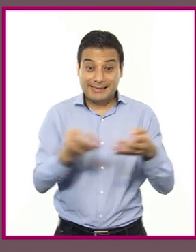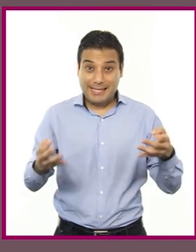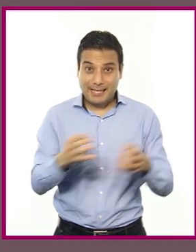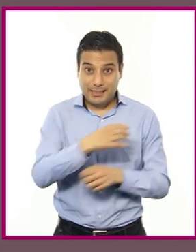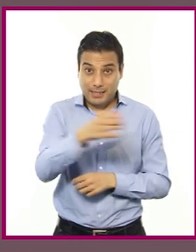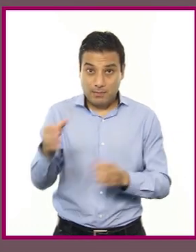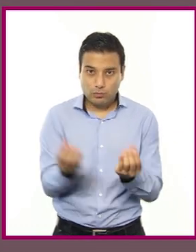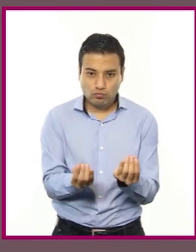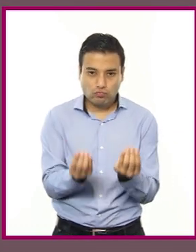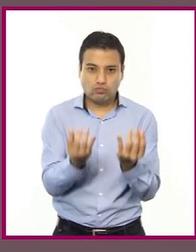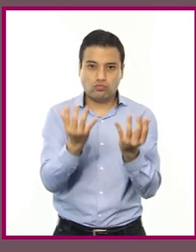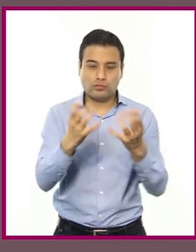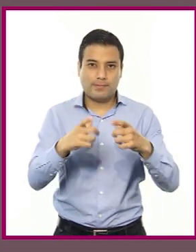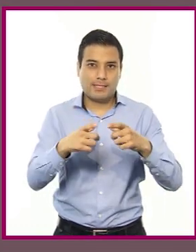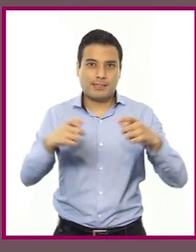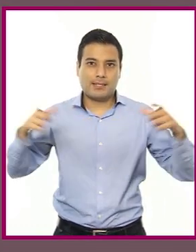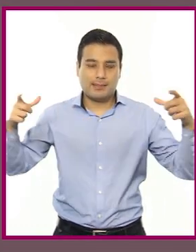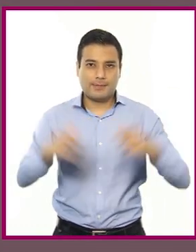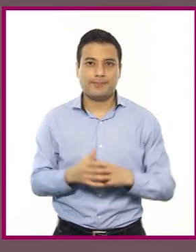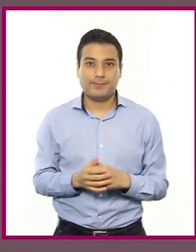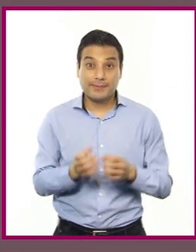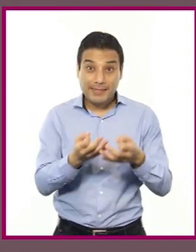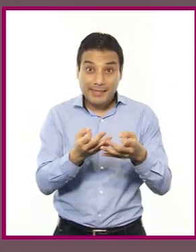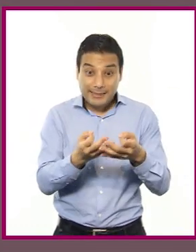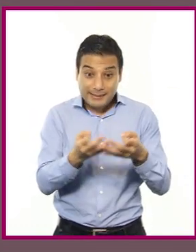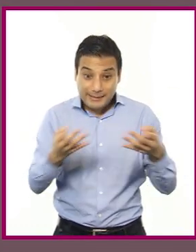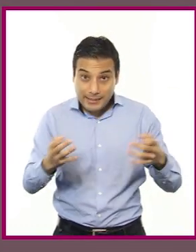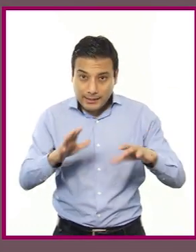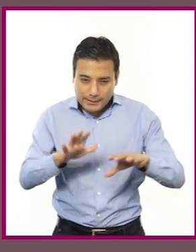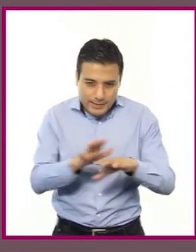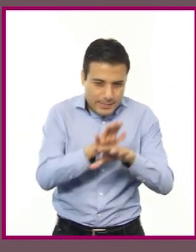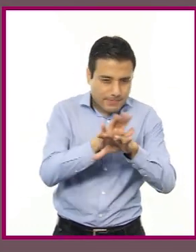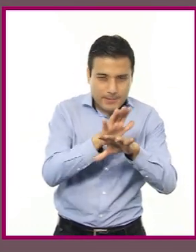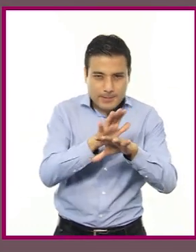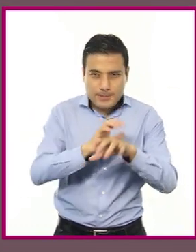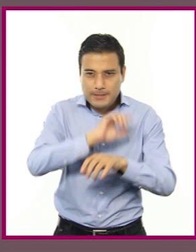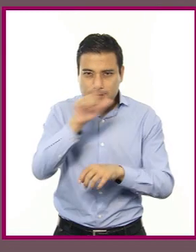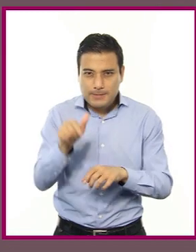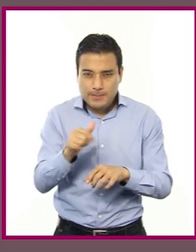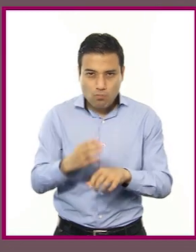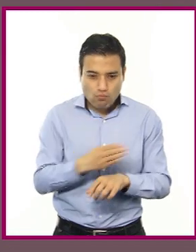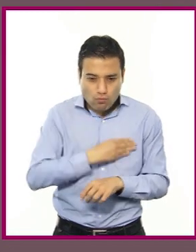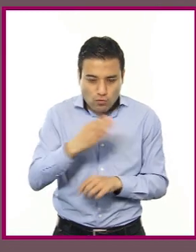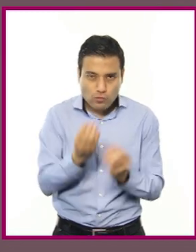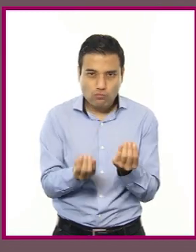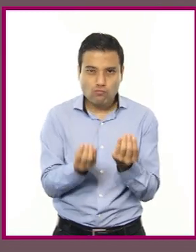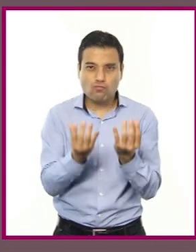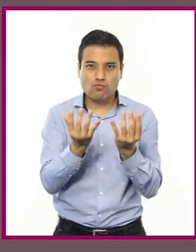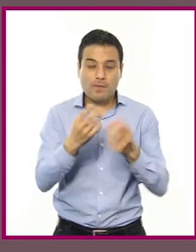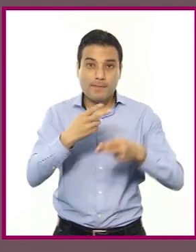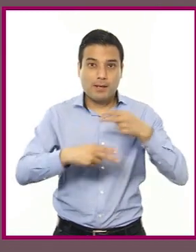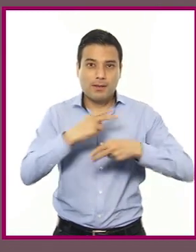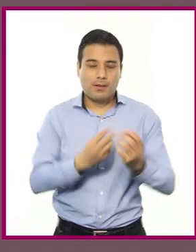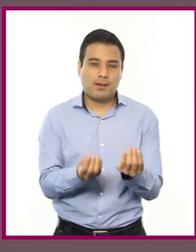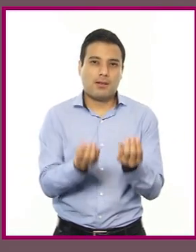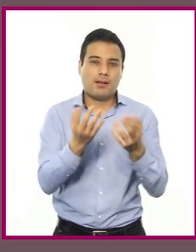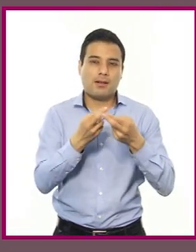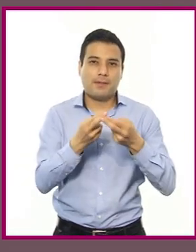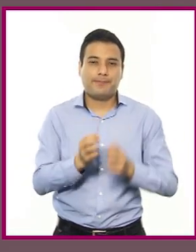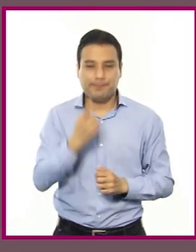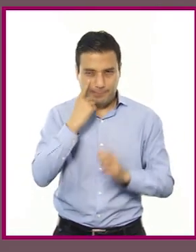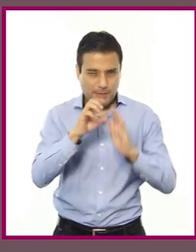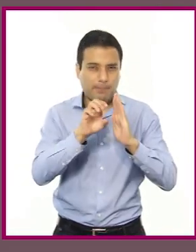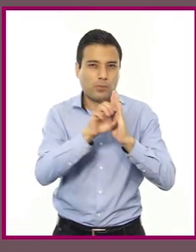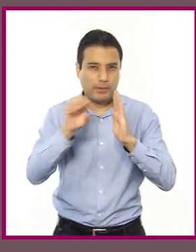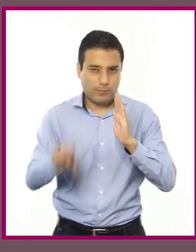cultivo, transformar estas tierras para hacerlas fértiles y así aumentar la productividad. Por